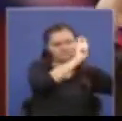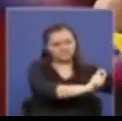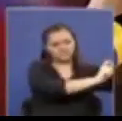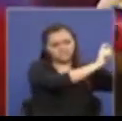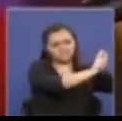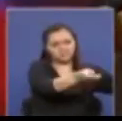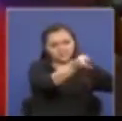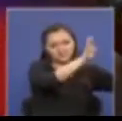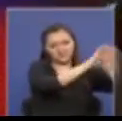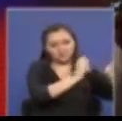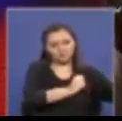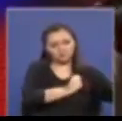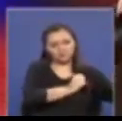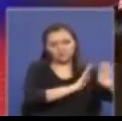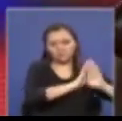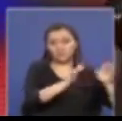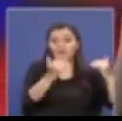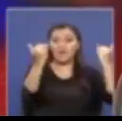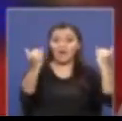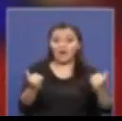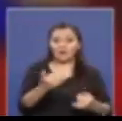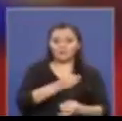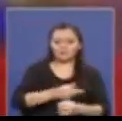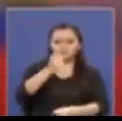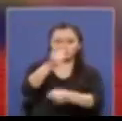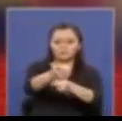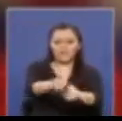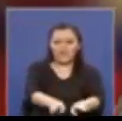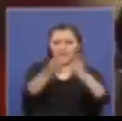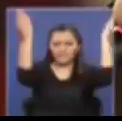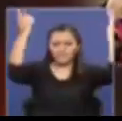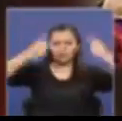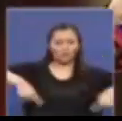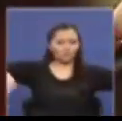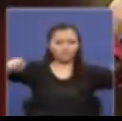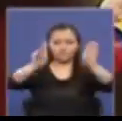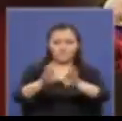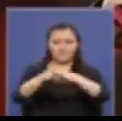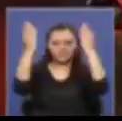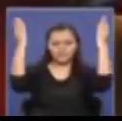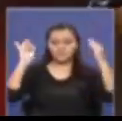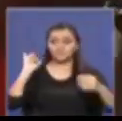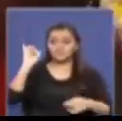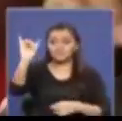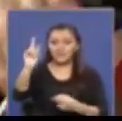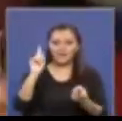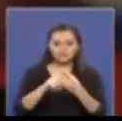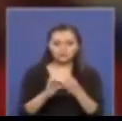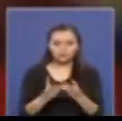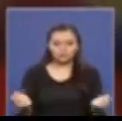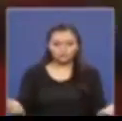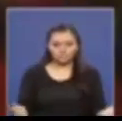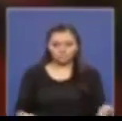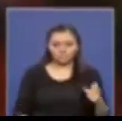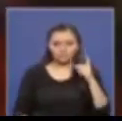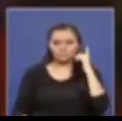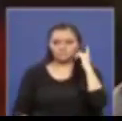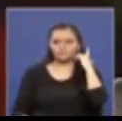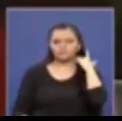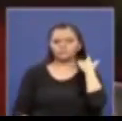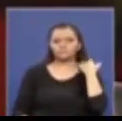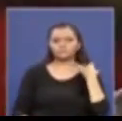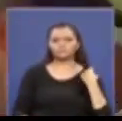resolvió. Todo está reabierto y todo estamos investigando, compañeros. Y seguirán abiertos hasta resolverlos. ¿Cómo será